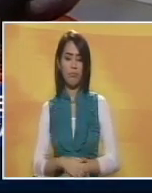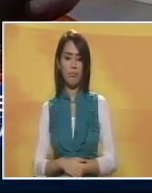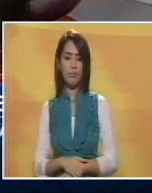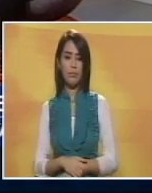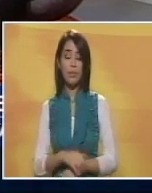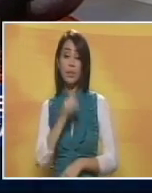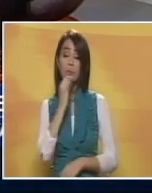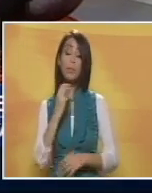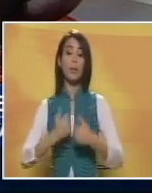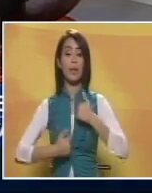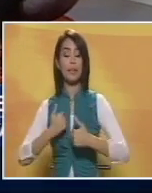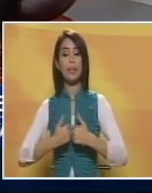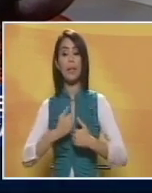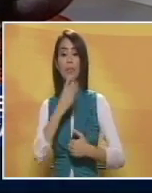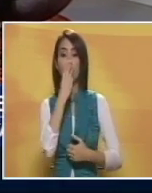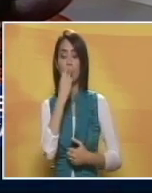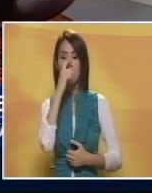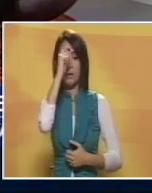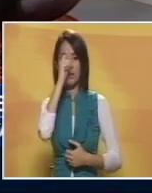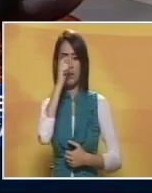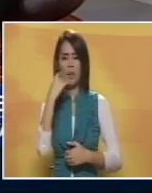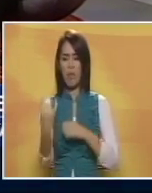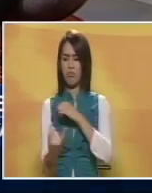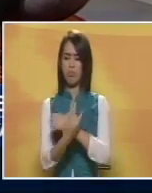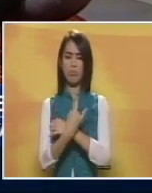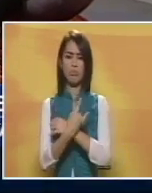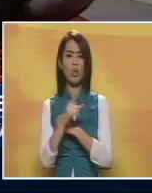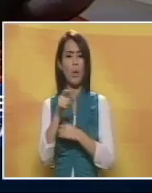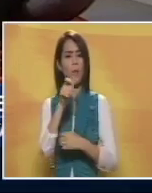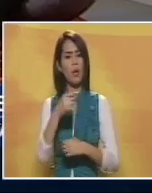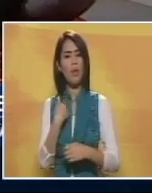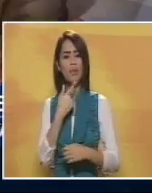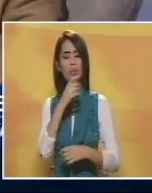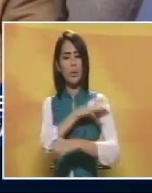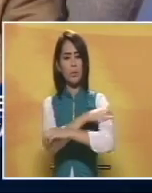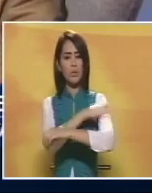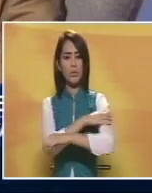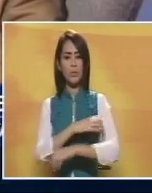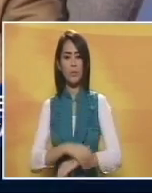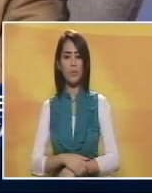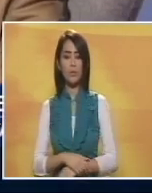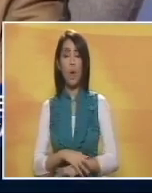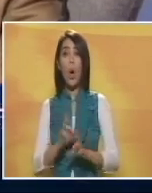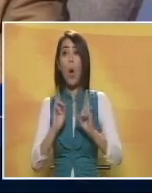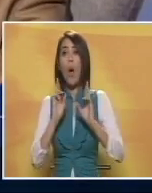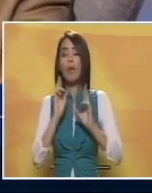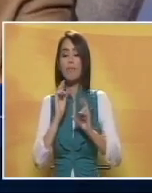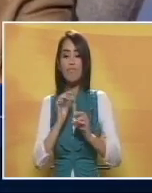Desestimó que el candidato Henry Falcón sea un traidor, como lo ha calificado la oposición. Ojalá